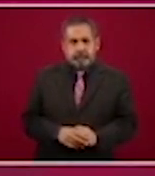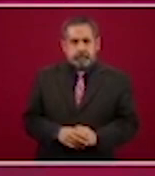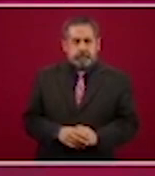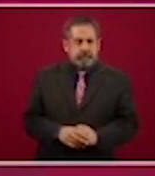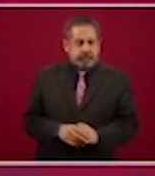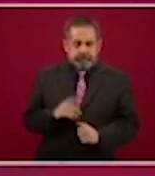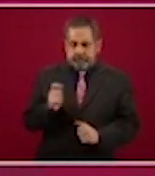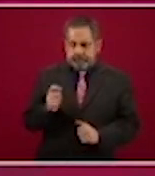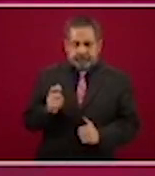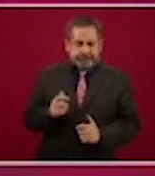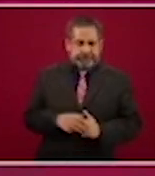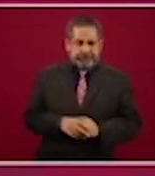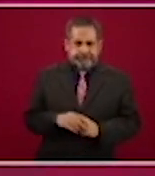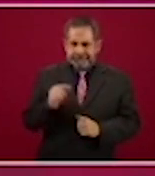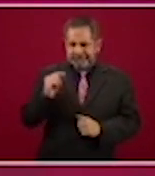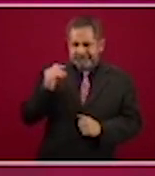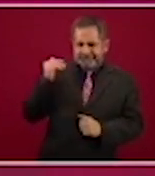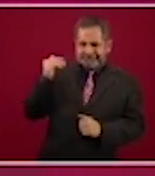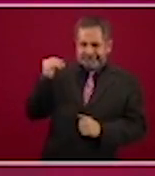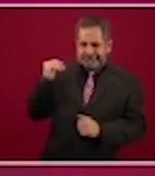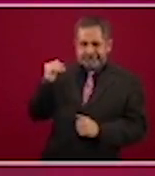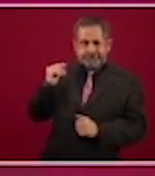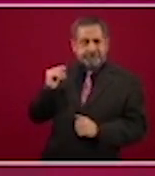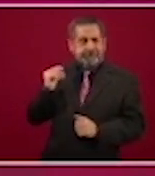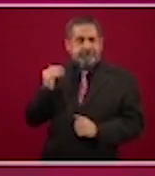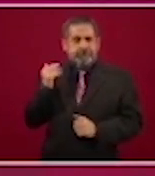hace unos días